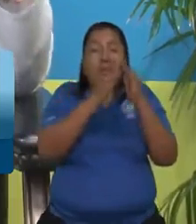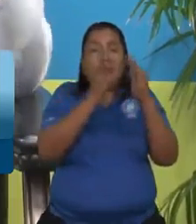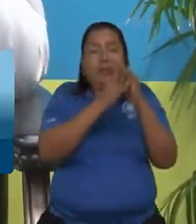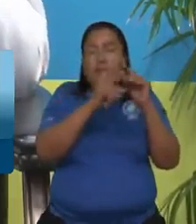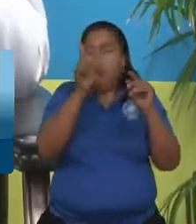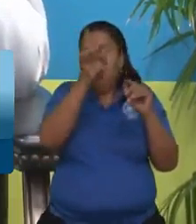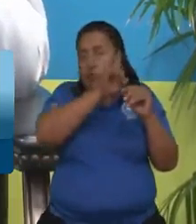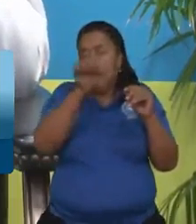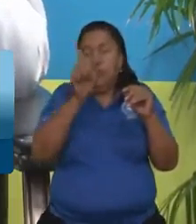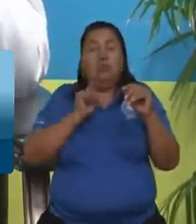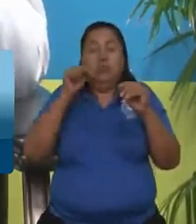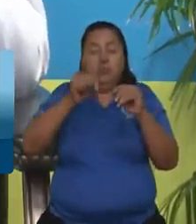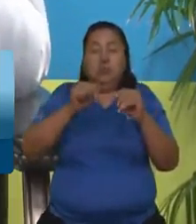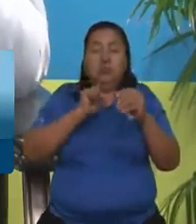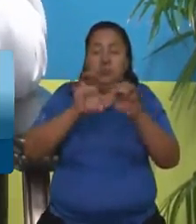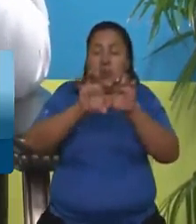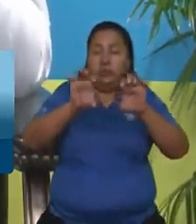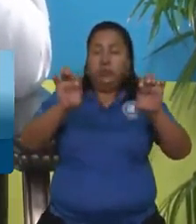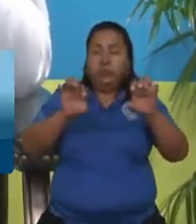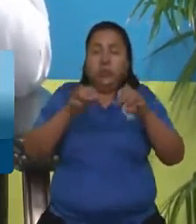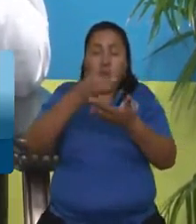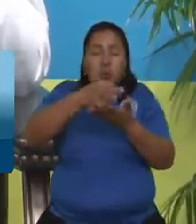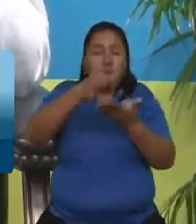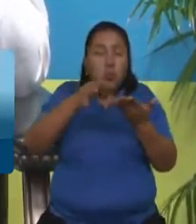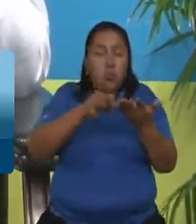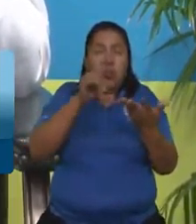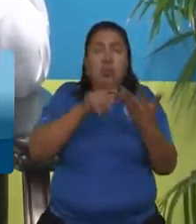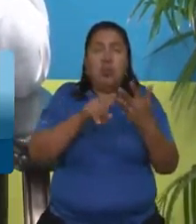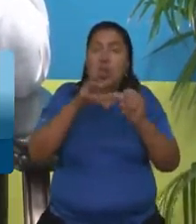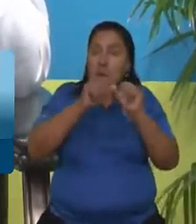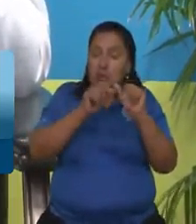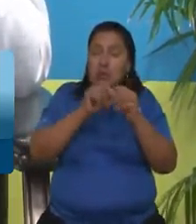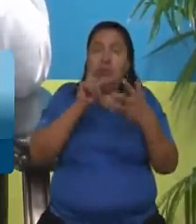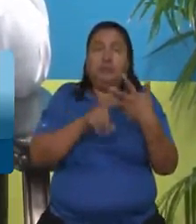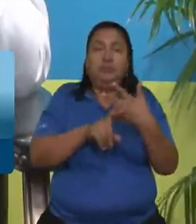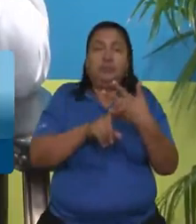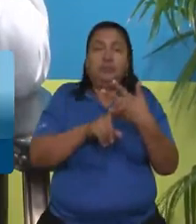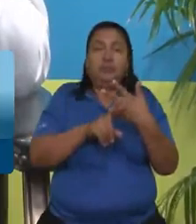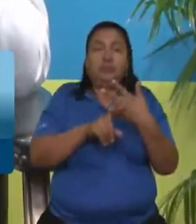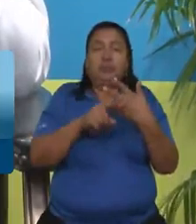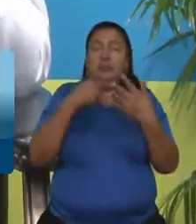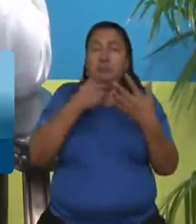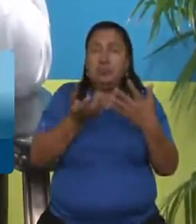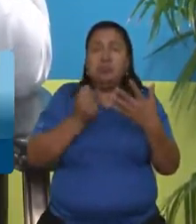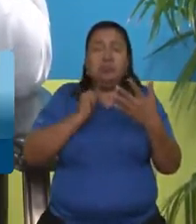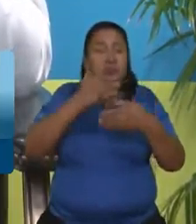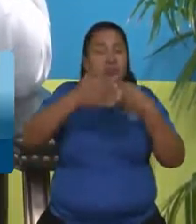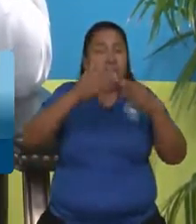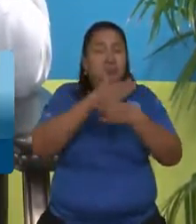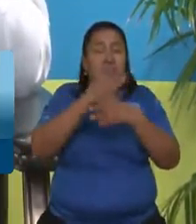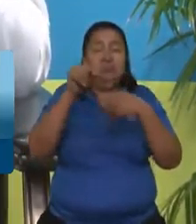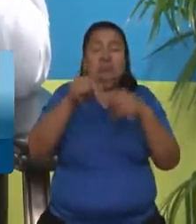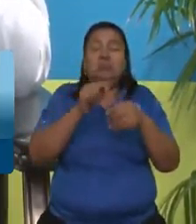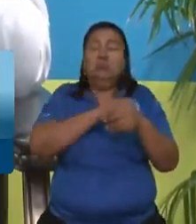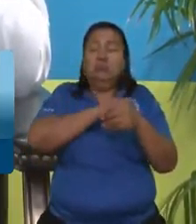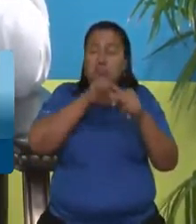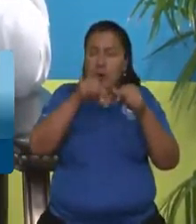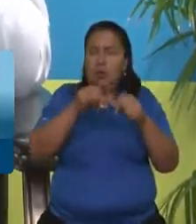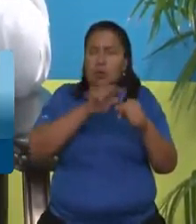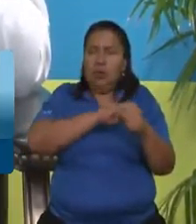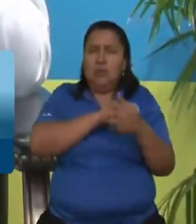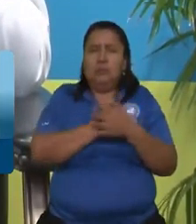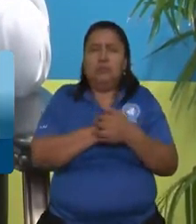por eso es importante que si tienen una perforación, no manipularse el oído, no meterse trabas, no meterse algodones, mucho menos